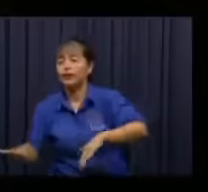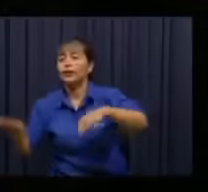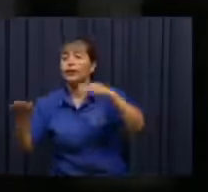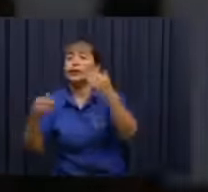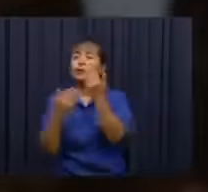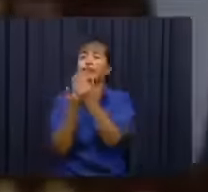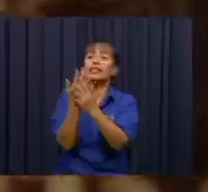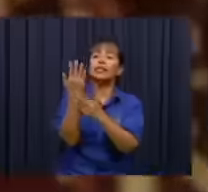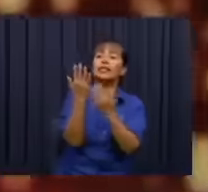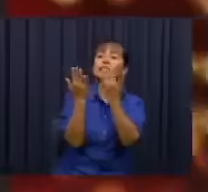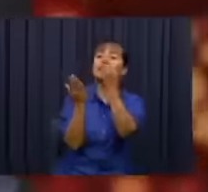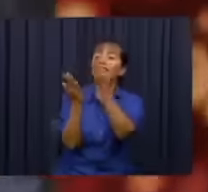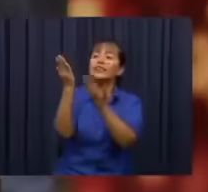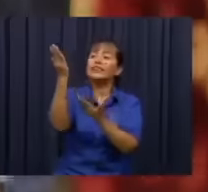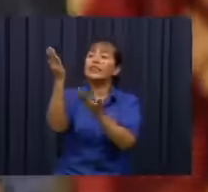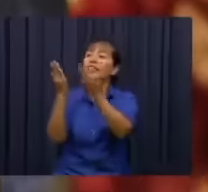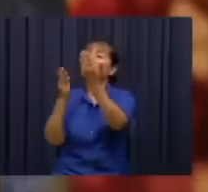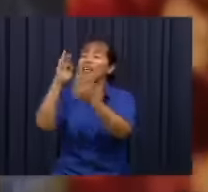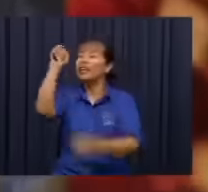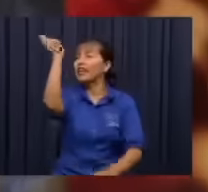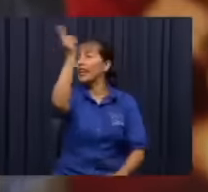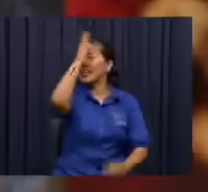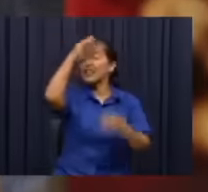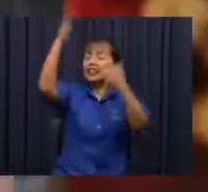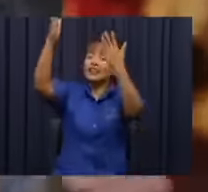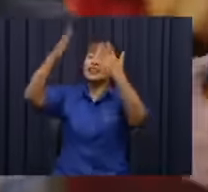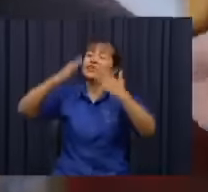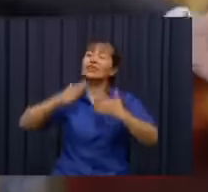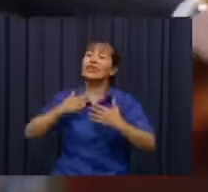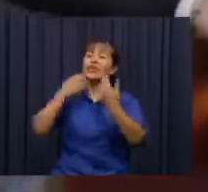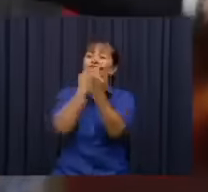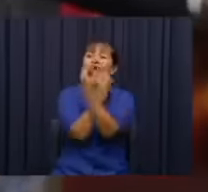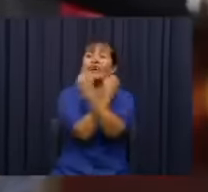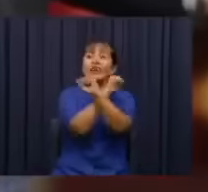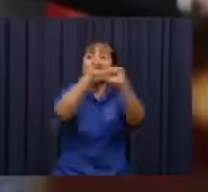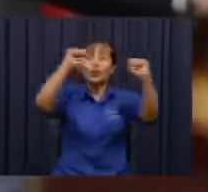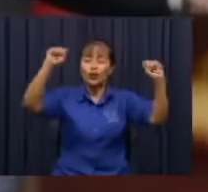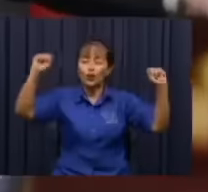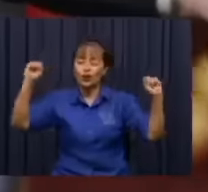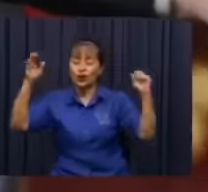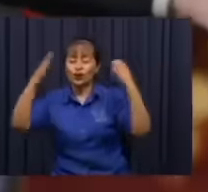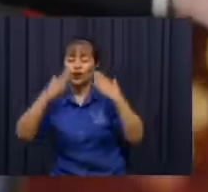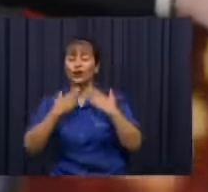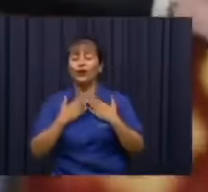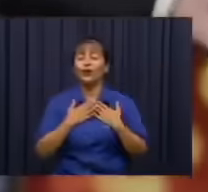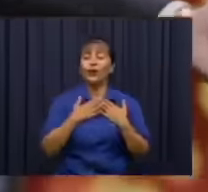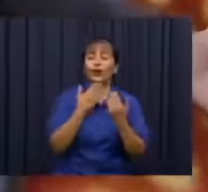adoración para servir al Rey que me ha salvado.